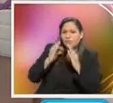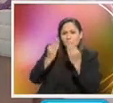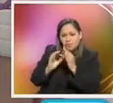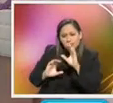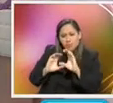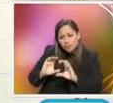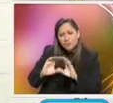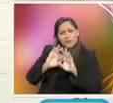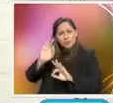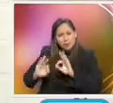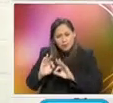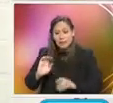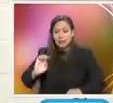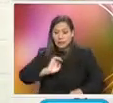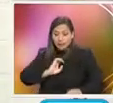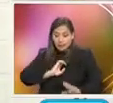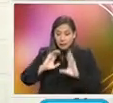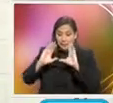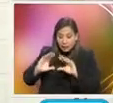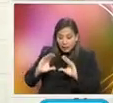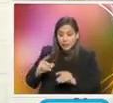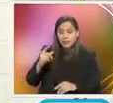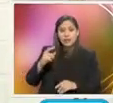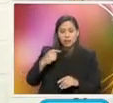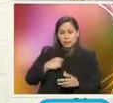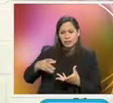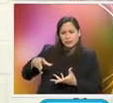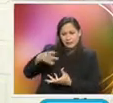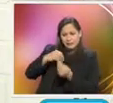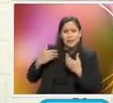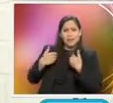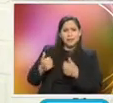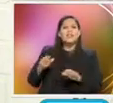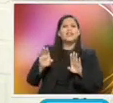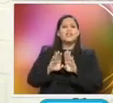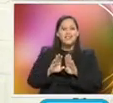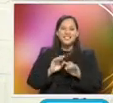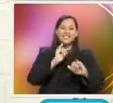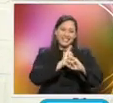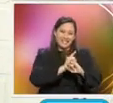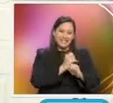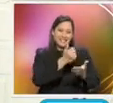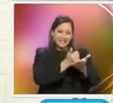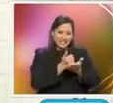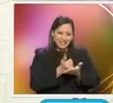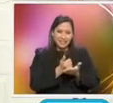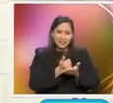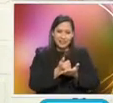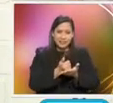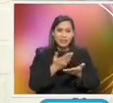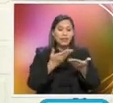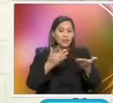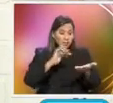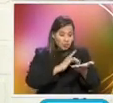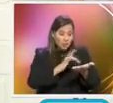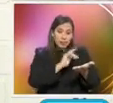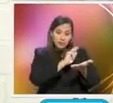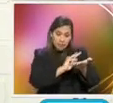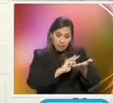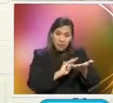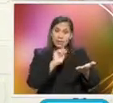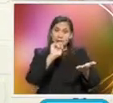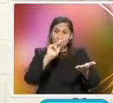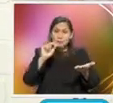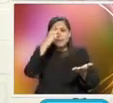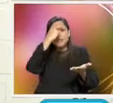de cuidarla, de entrenarla, de entenderla incluso, a través de redes sociales y a través de Internet y a través de aplicaciones, es